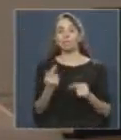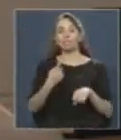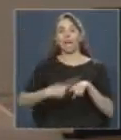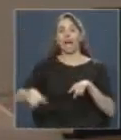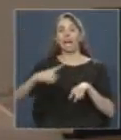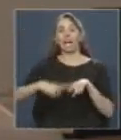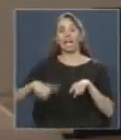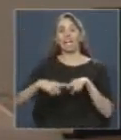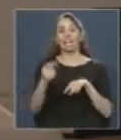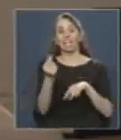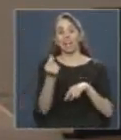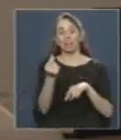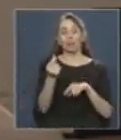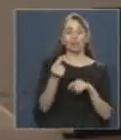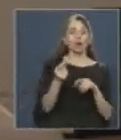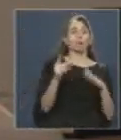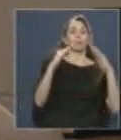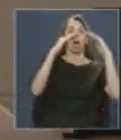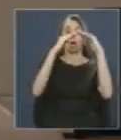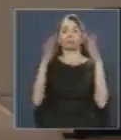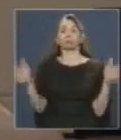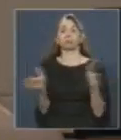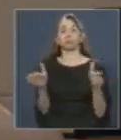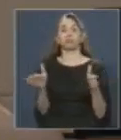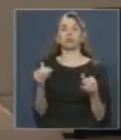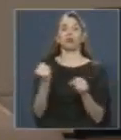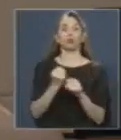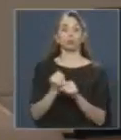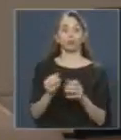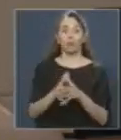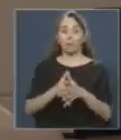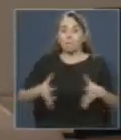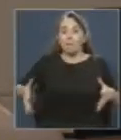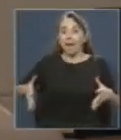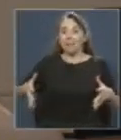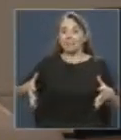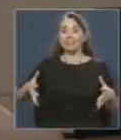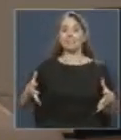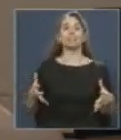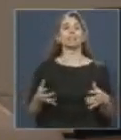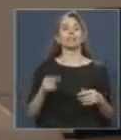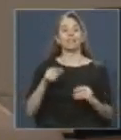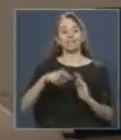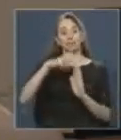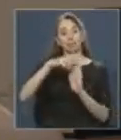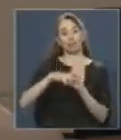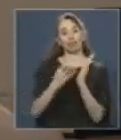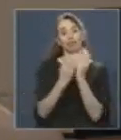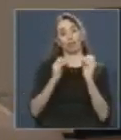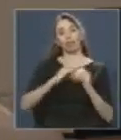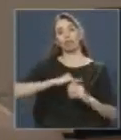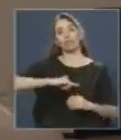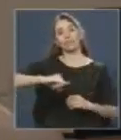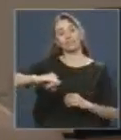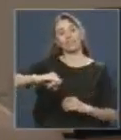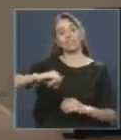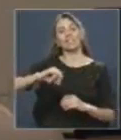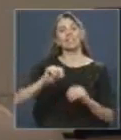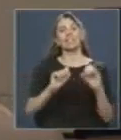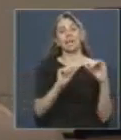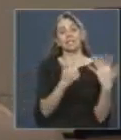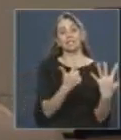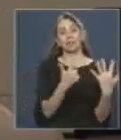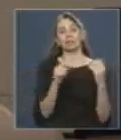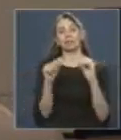financiero para ampliar oportunamente su infraestructura y así poder darle continuidad en dicho proyecto educacional a sus actuales séptimos